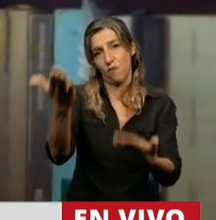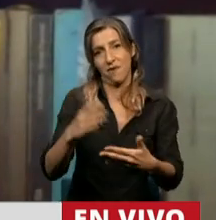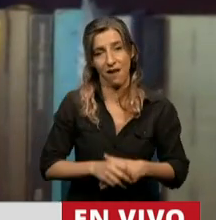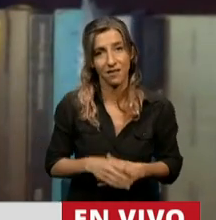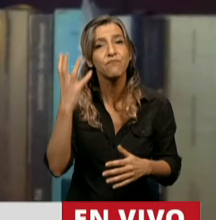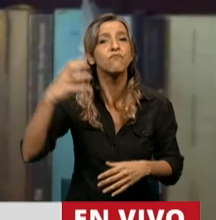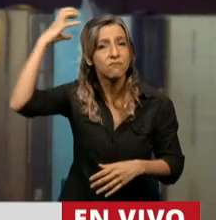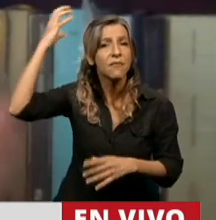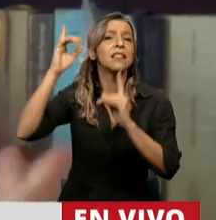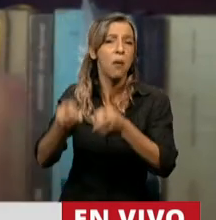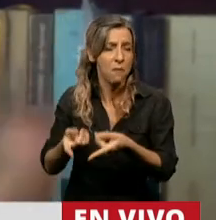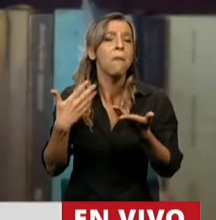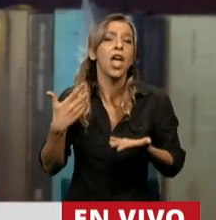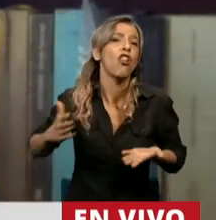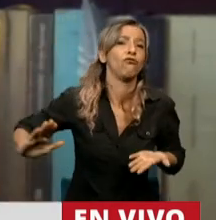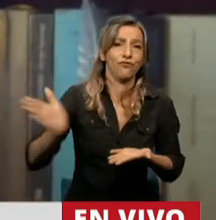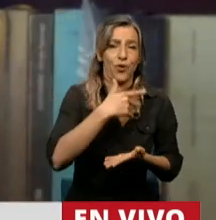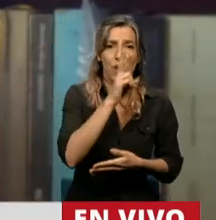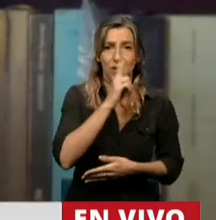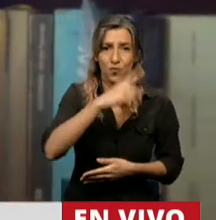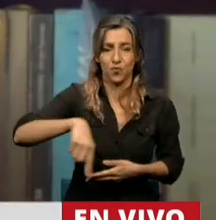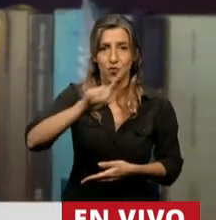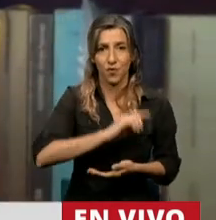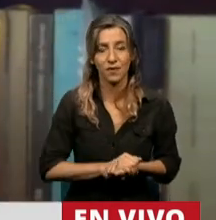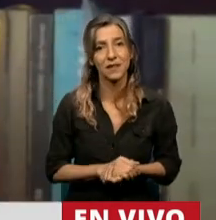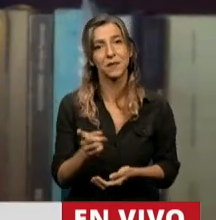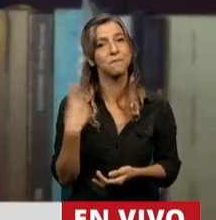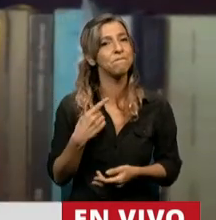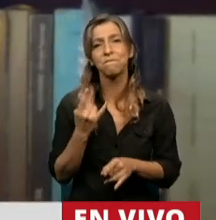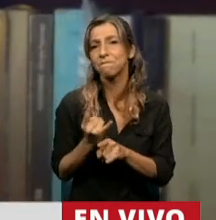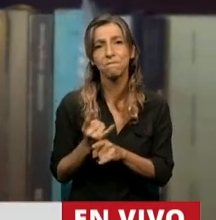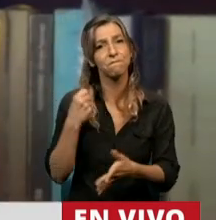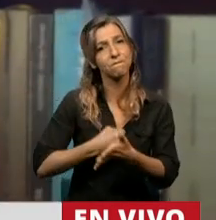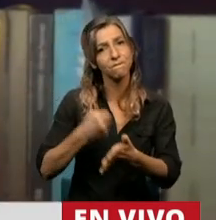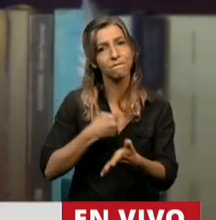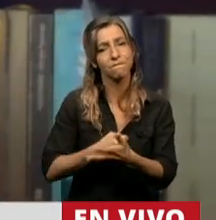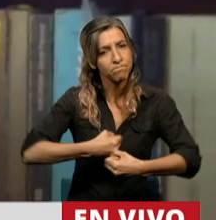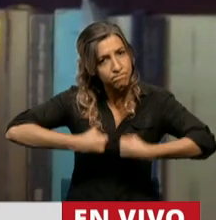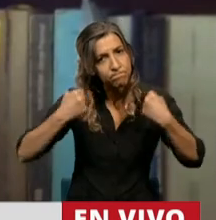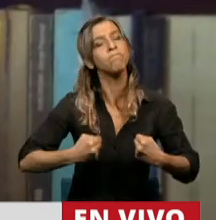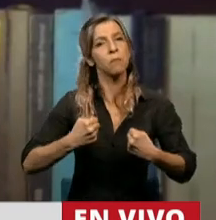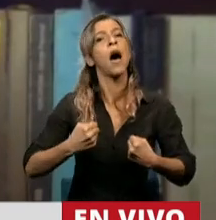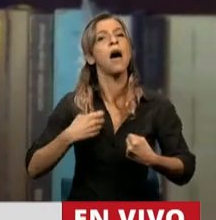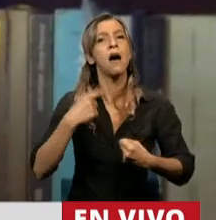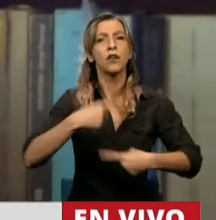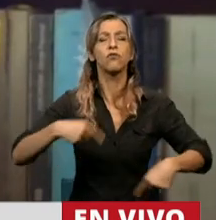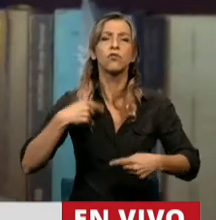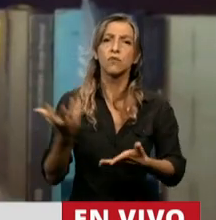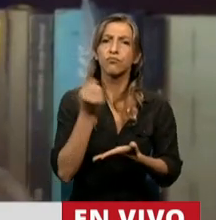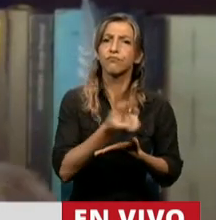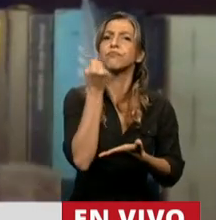cuya voluntad inquebrantable pudimos tener este y muchos otros